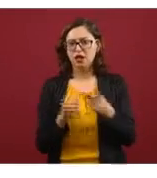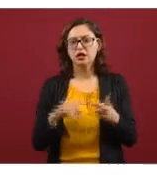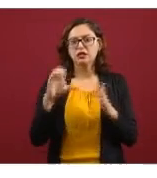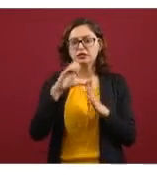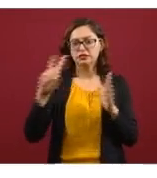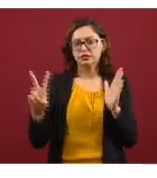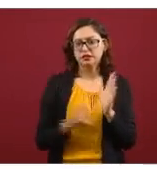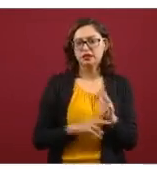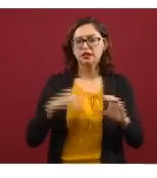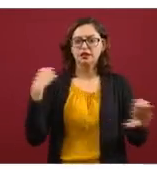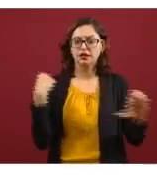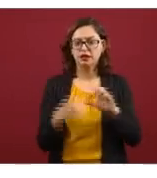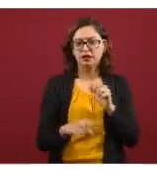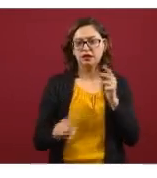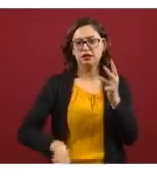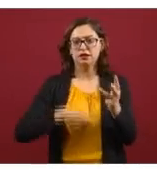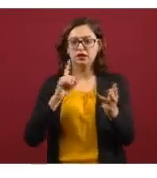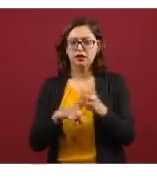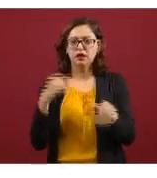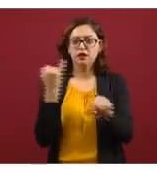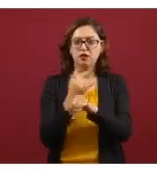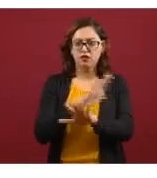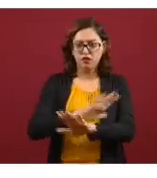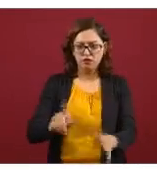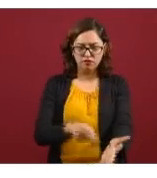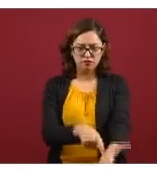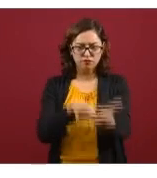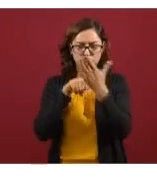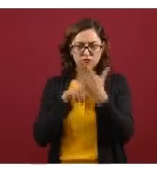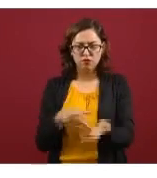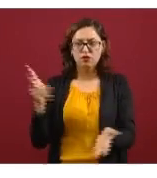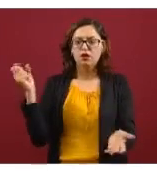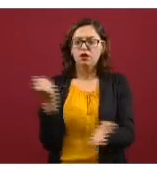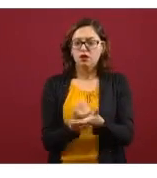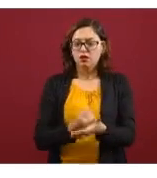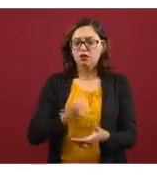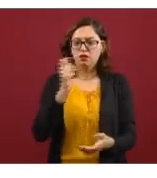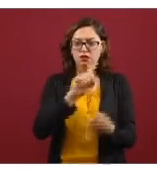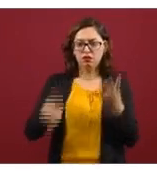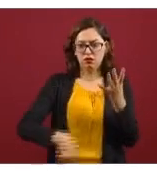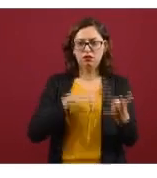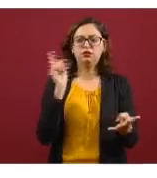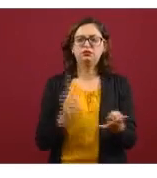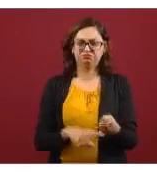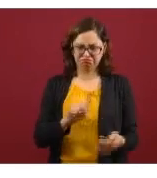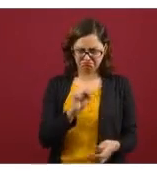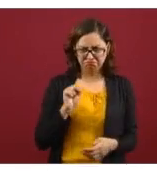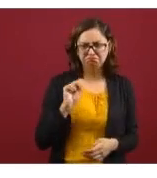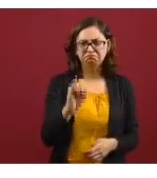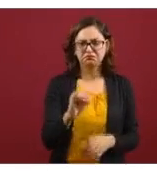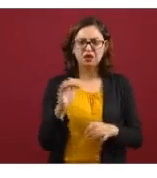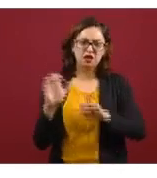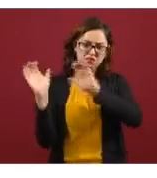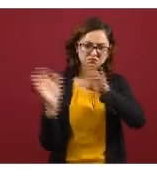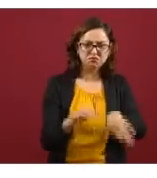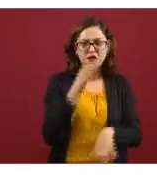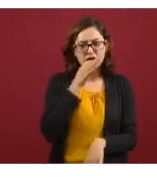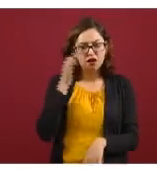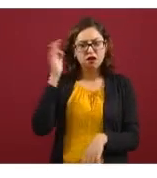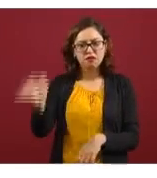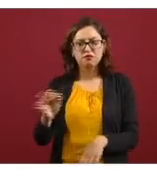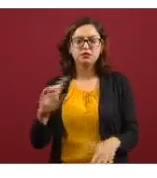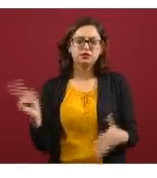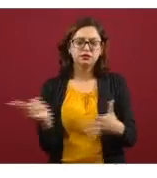vitae, validación de la información, notificación de la aceptación de parte para ser médico del bienestar,